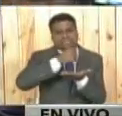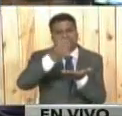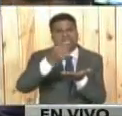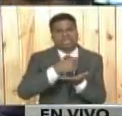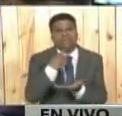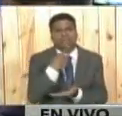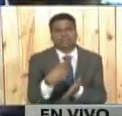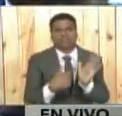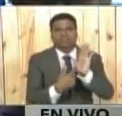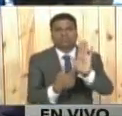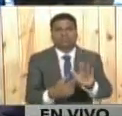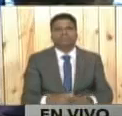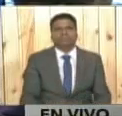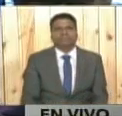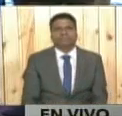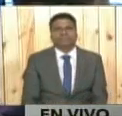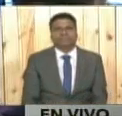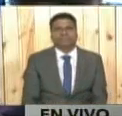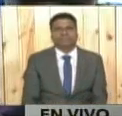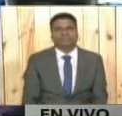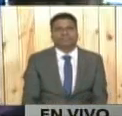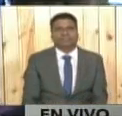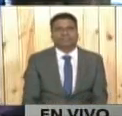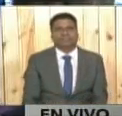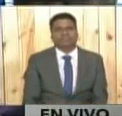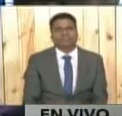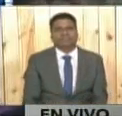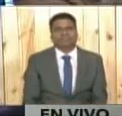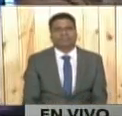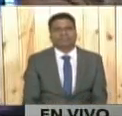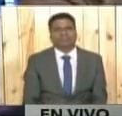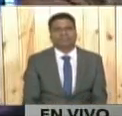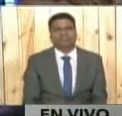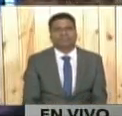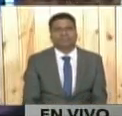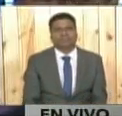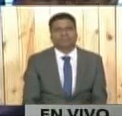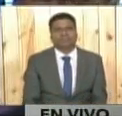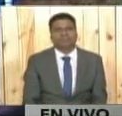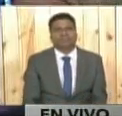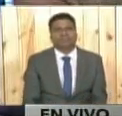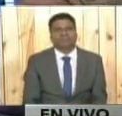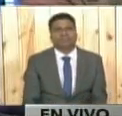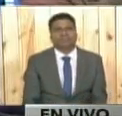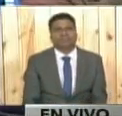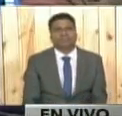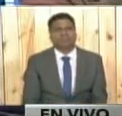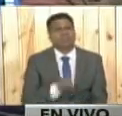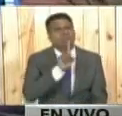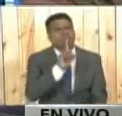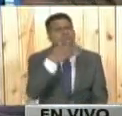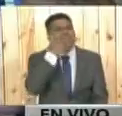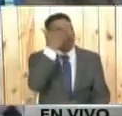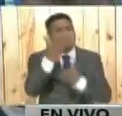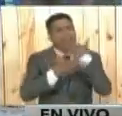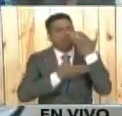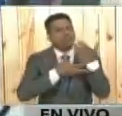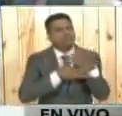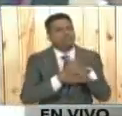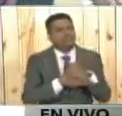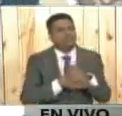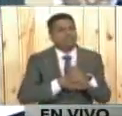prefacio. Un autor cubano, Piñeiro, con aquella canción,